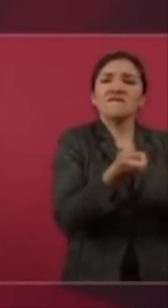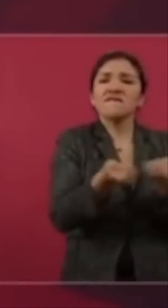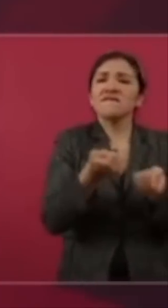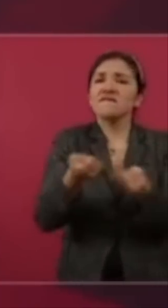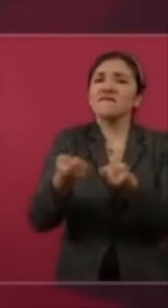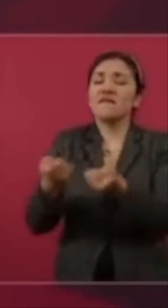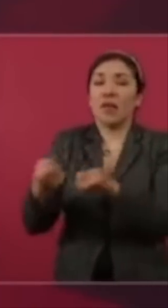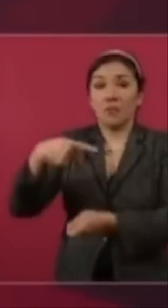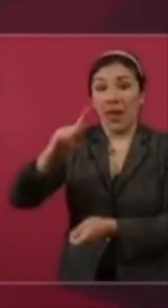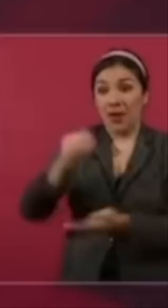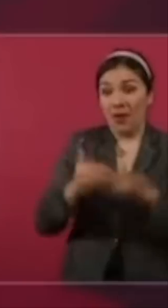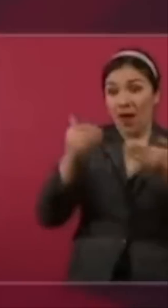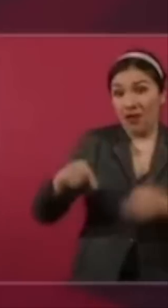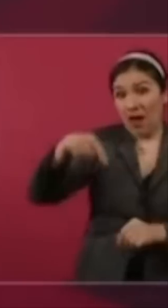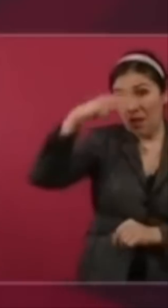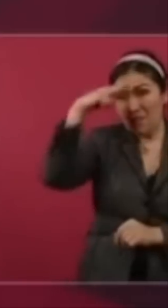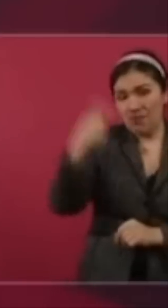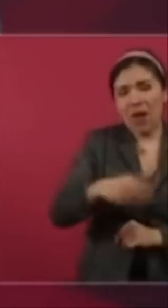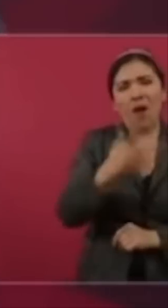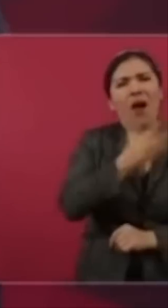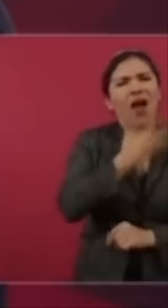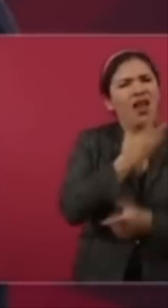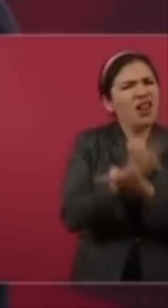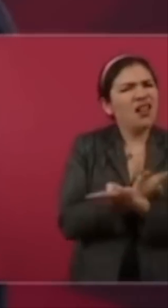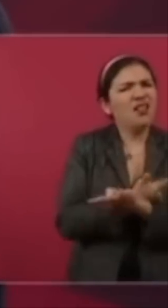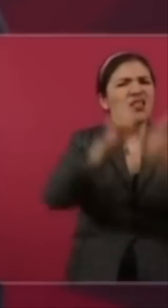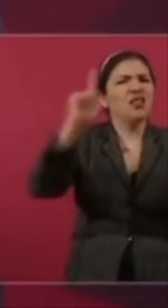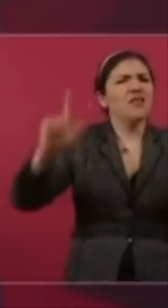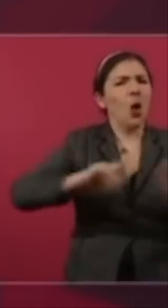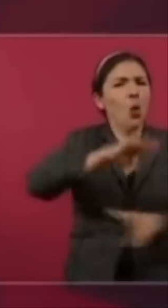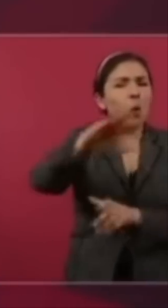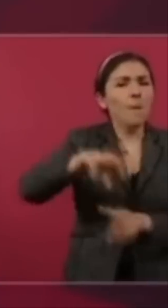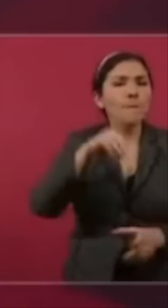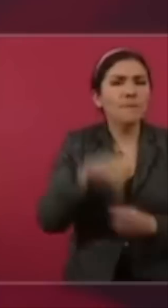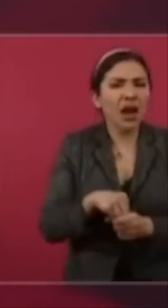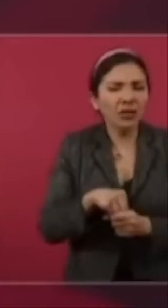pero en México hay libertades plenas.